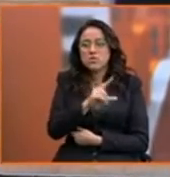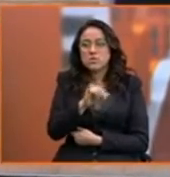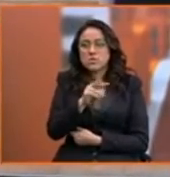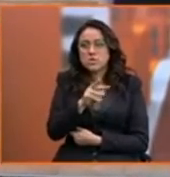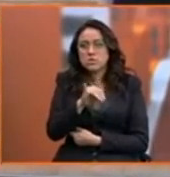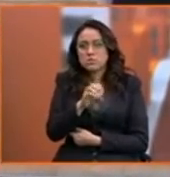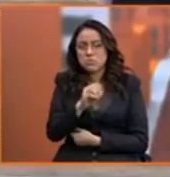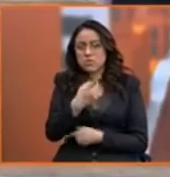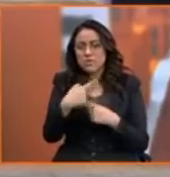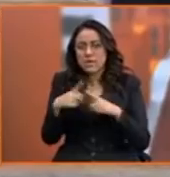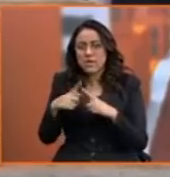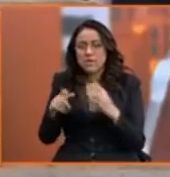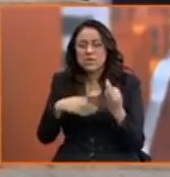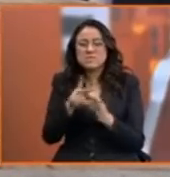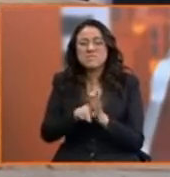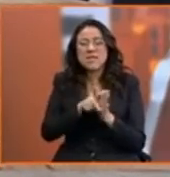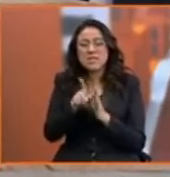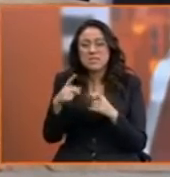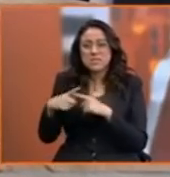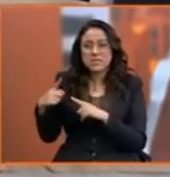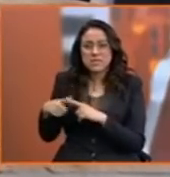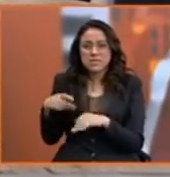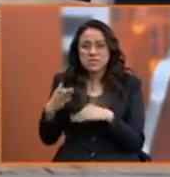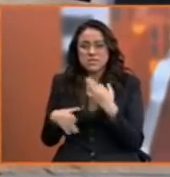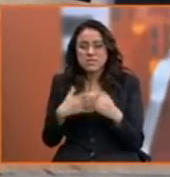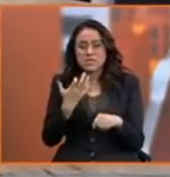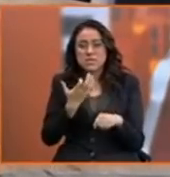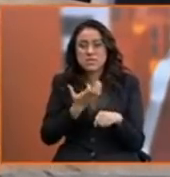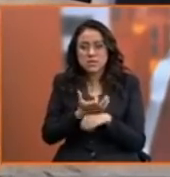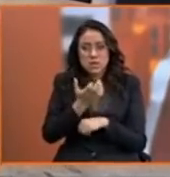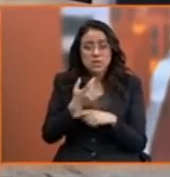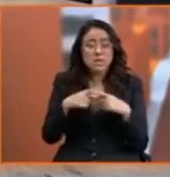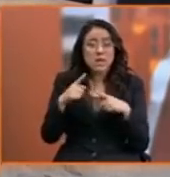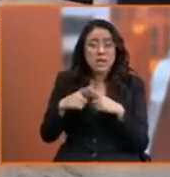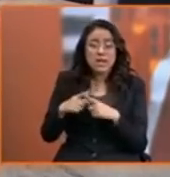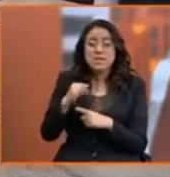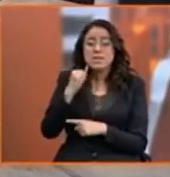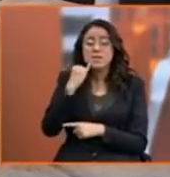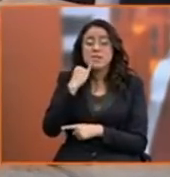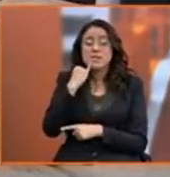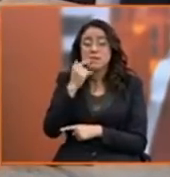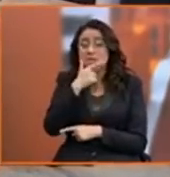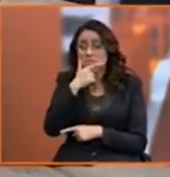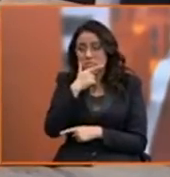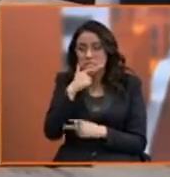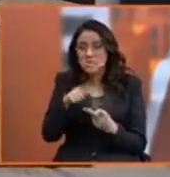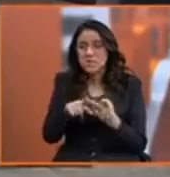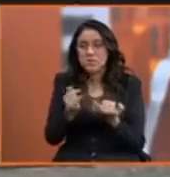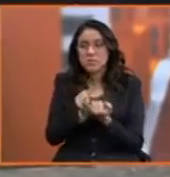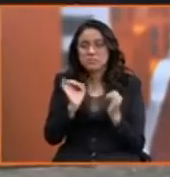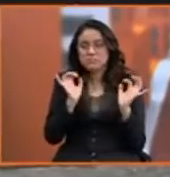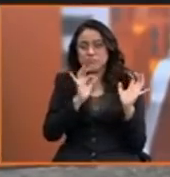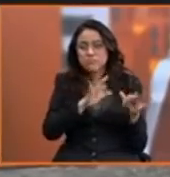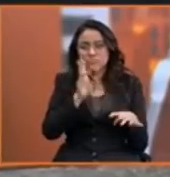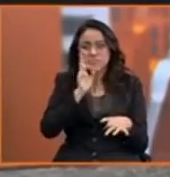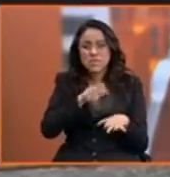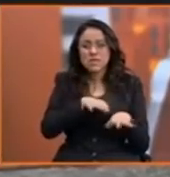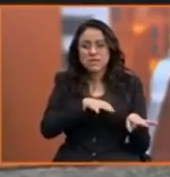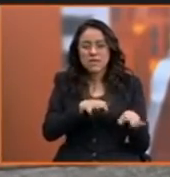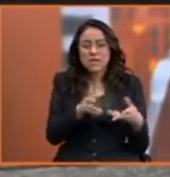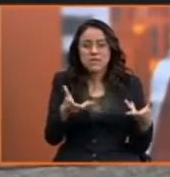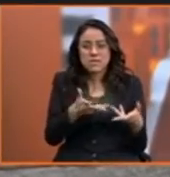donde se hace todas las películas, bueno, de Estados Unidos y de Inglaterra. como que los americanos van mucho a trabajar